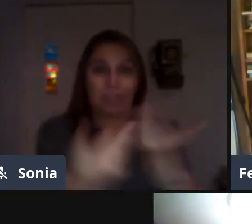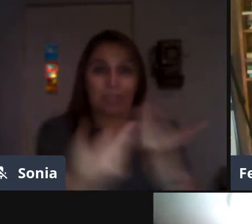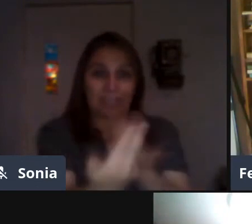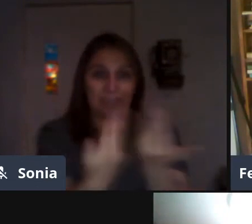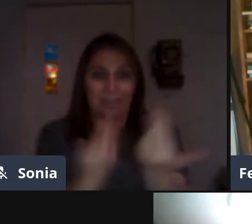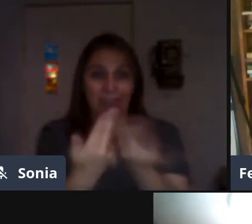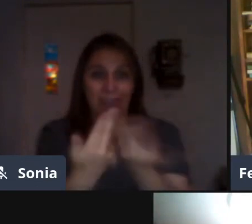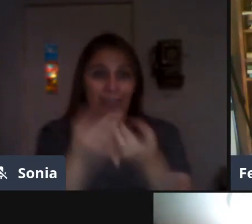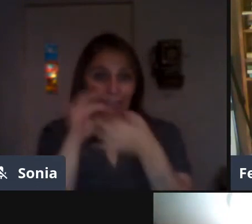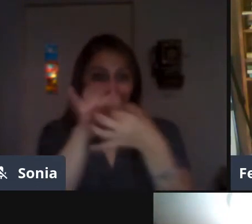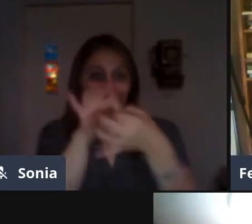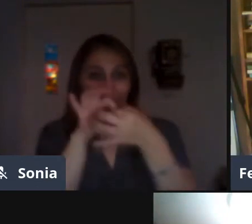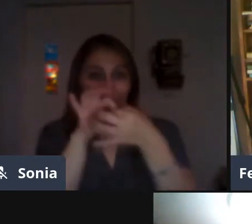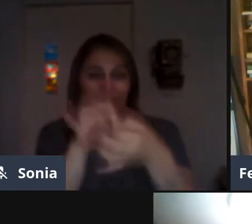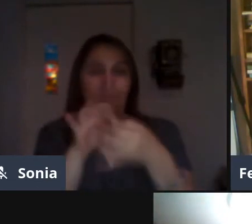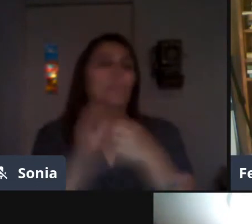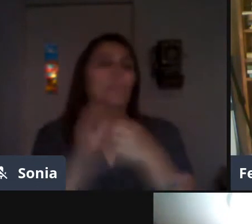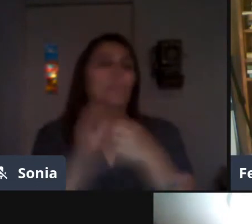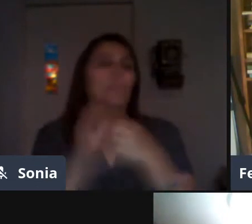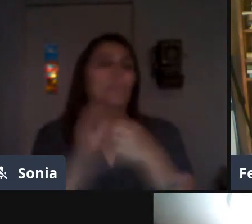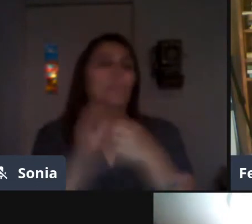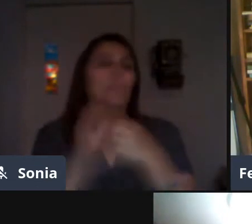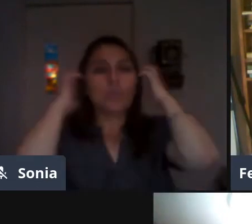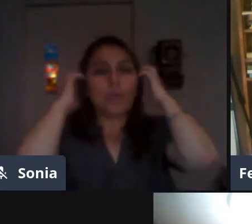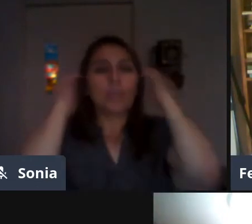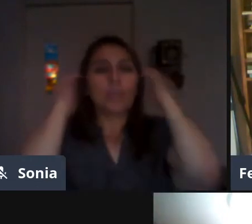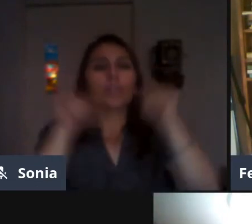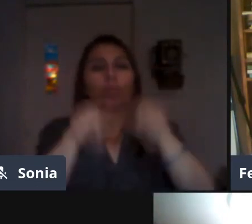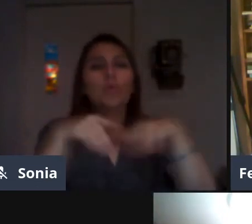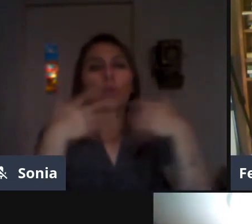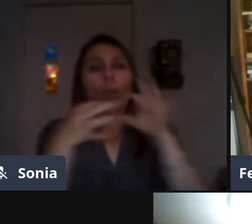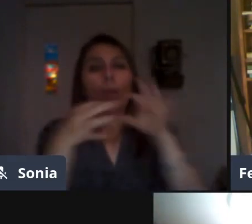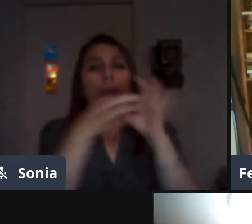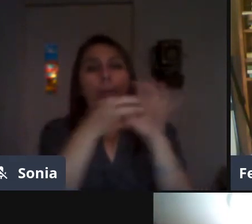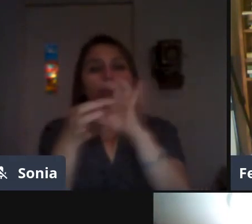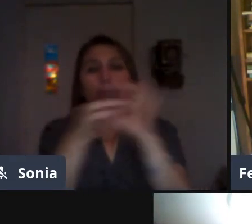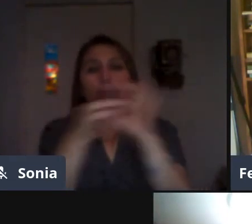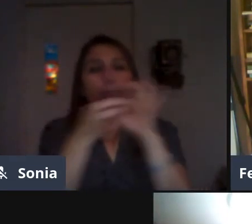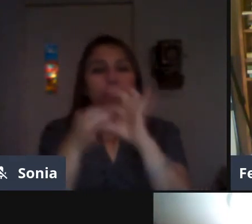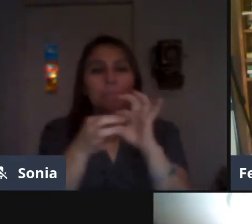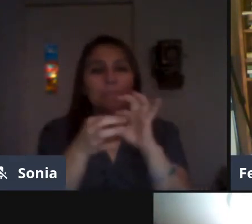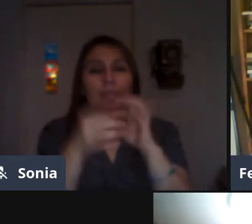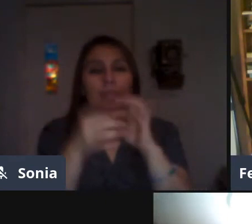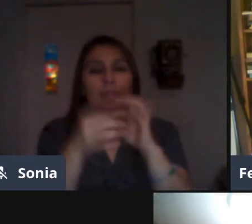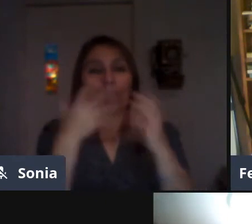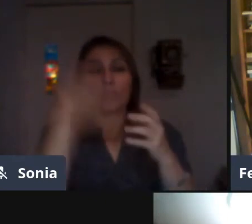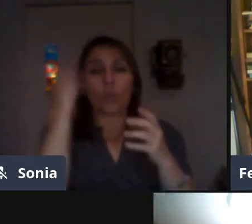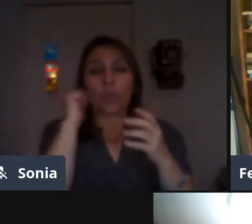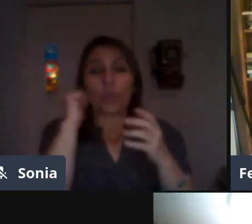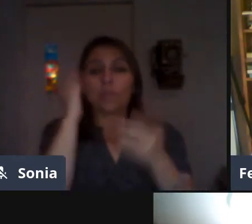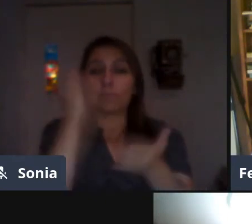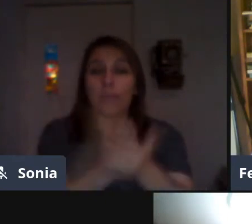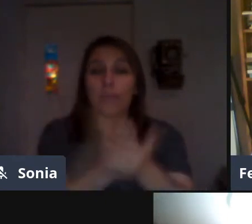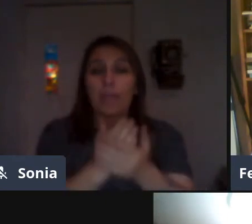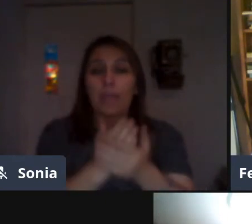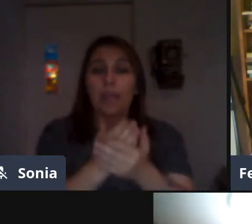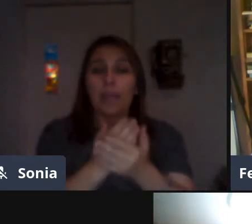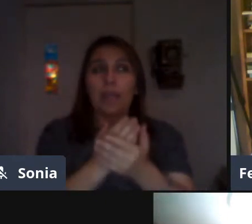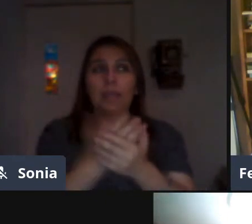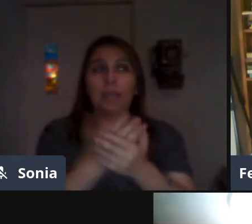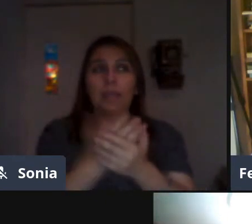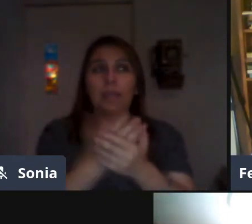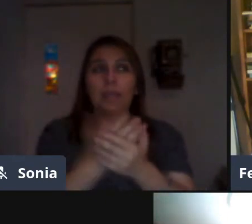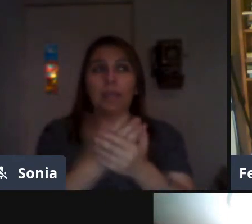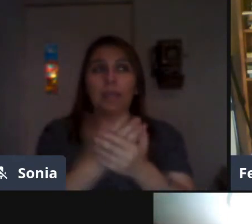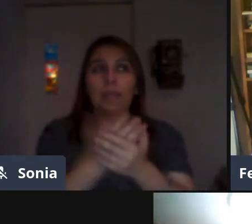esos vínculos y por qué llevar estas historias también digamos des ustedes desde lo que musical porque esa también es otra lectura que yo creo que